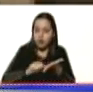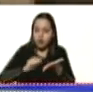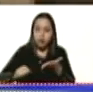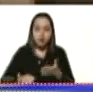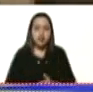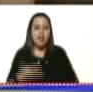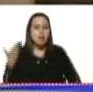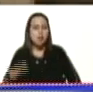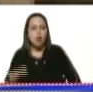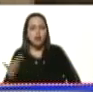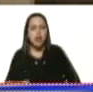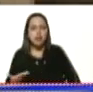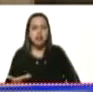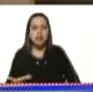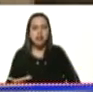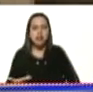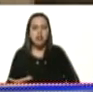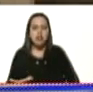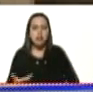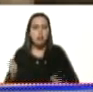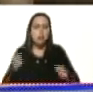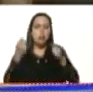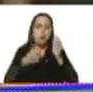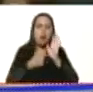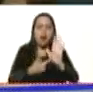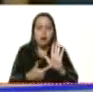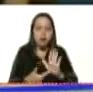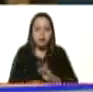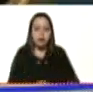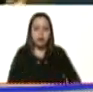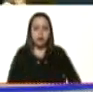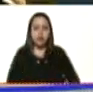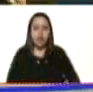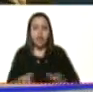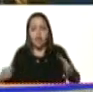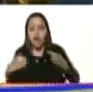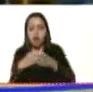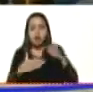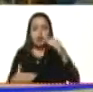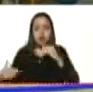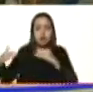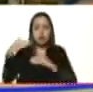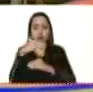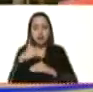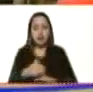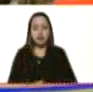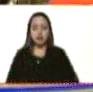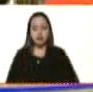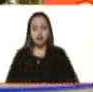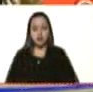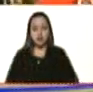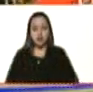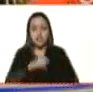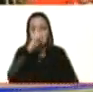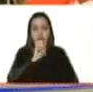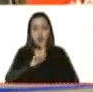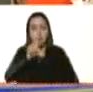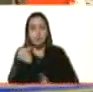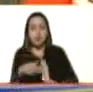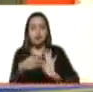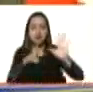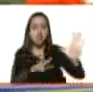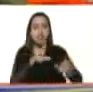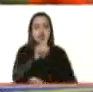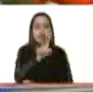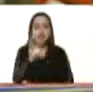de importantes decretos de la Junta Suprema de 1810,